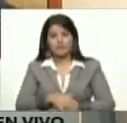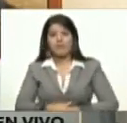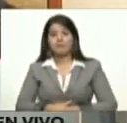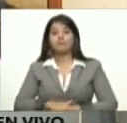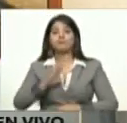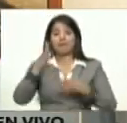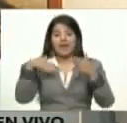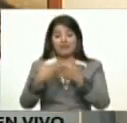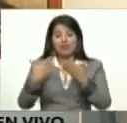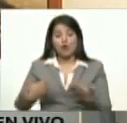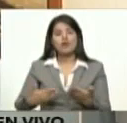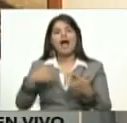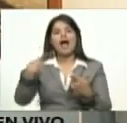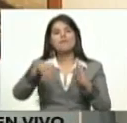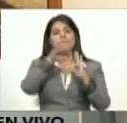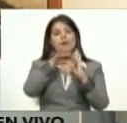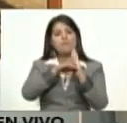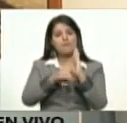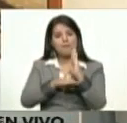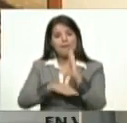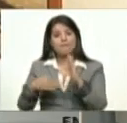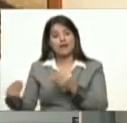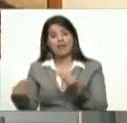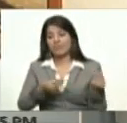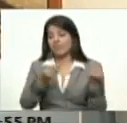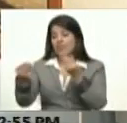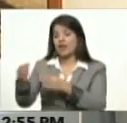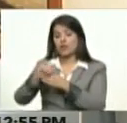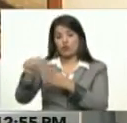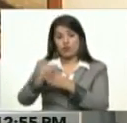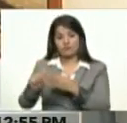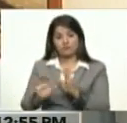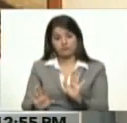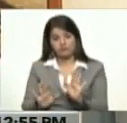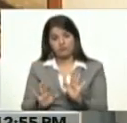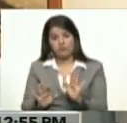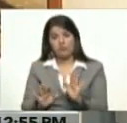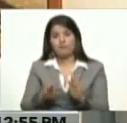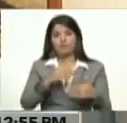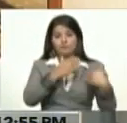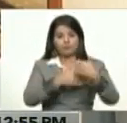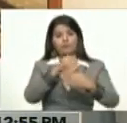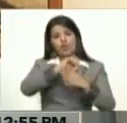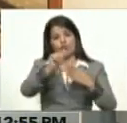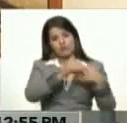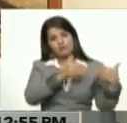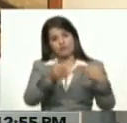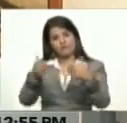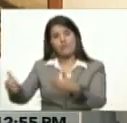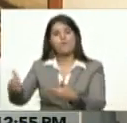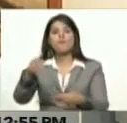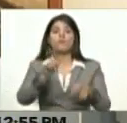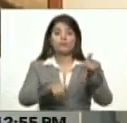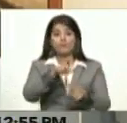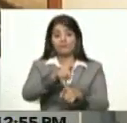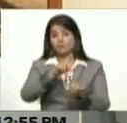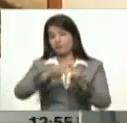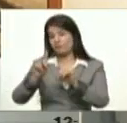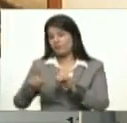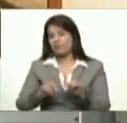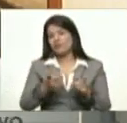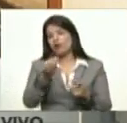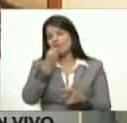divisa preferencial del Estado. Es un mecanismo que de alguna manera seguirá existiendo para aquellos productos que es